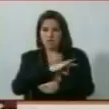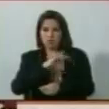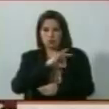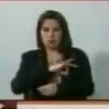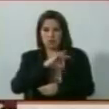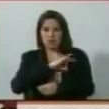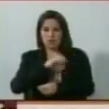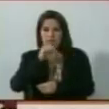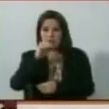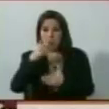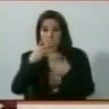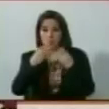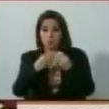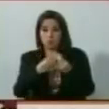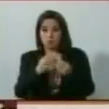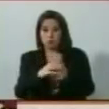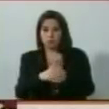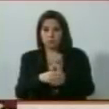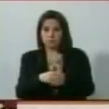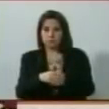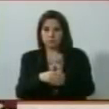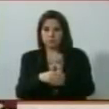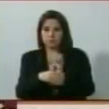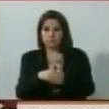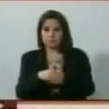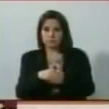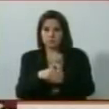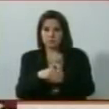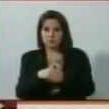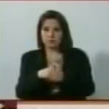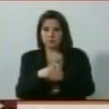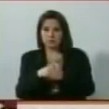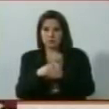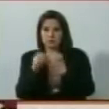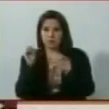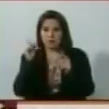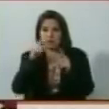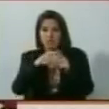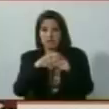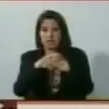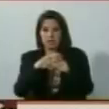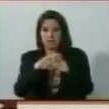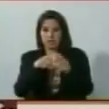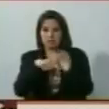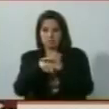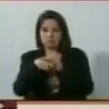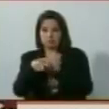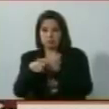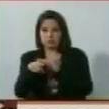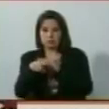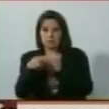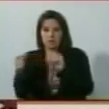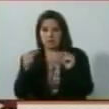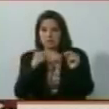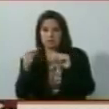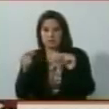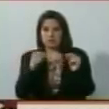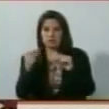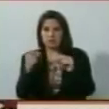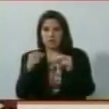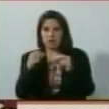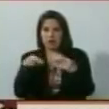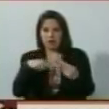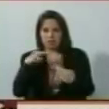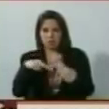capitalismo. Desde el capitalismo. En estos días se abrió hasta un debate que si la burguesía